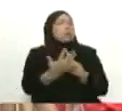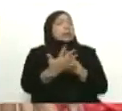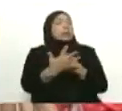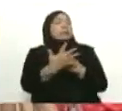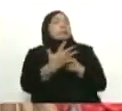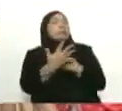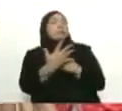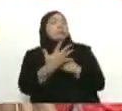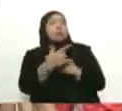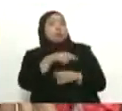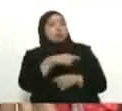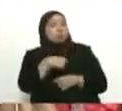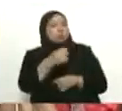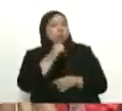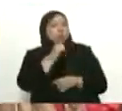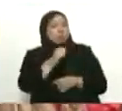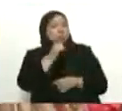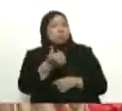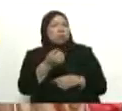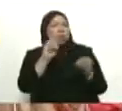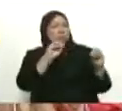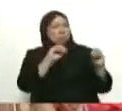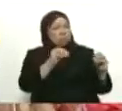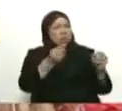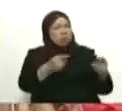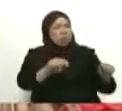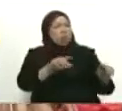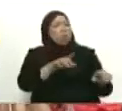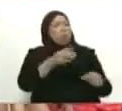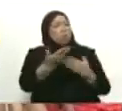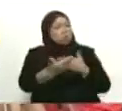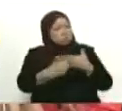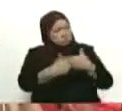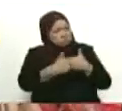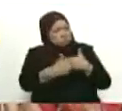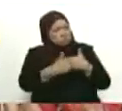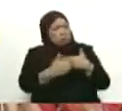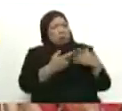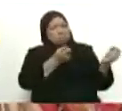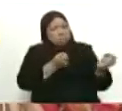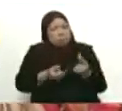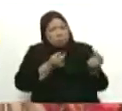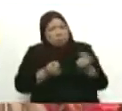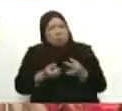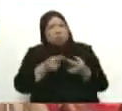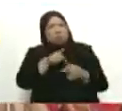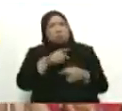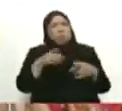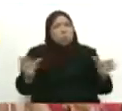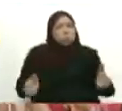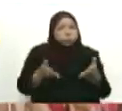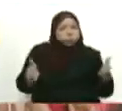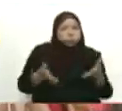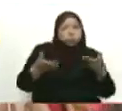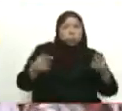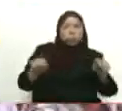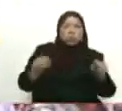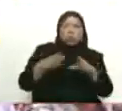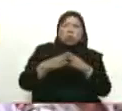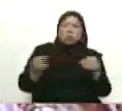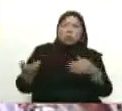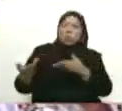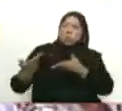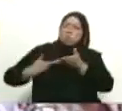las agrediendo miserables si tú pediste que invadieran a tu propio pueblo si tú propiciaste las las sanciones